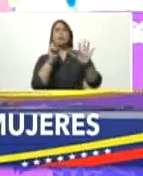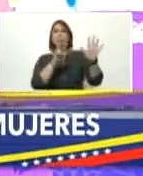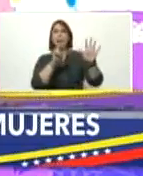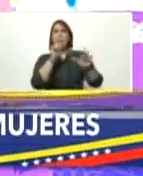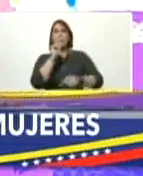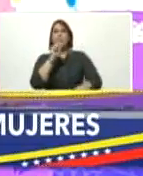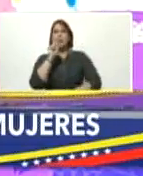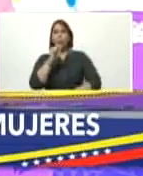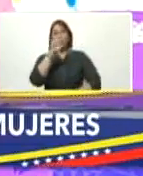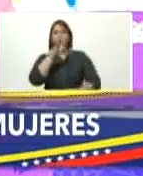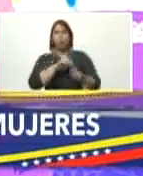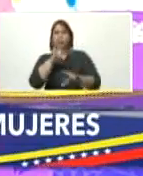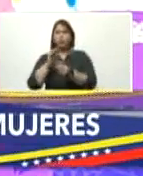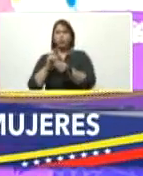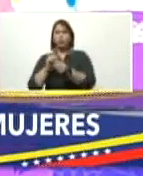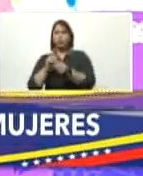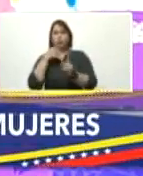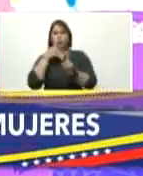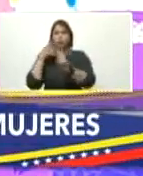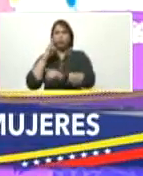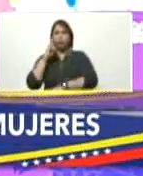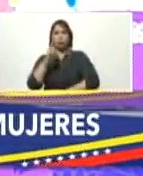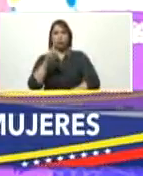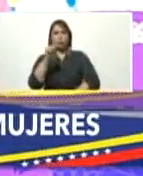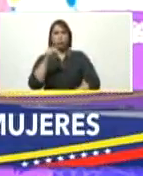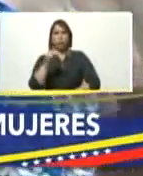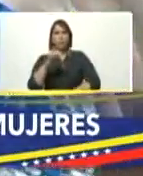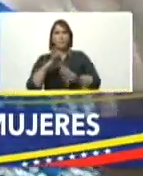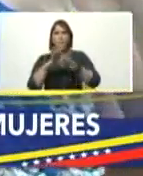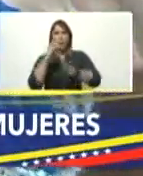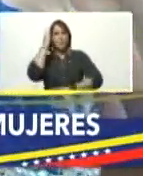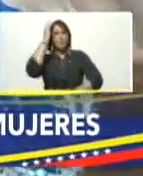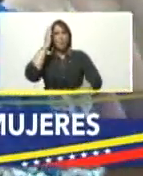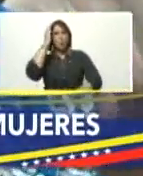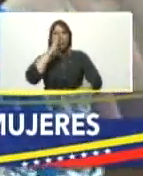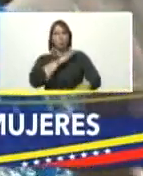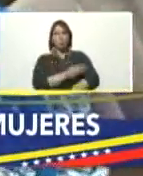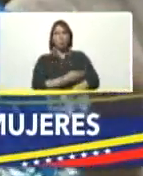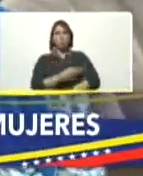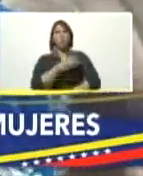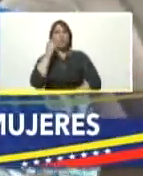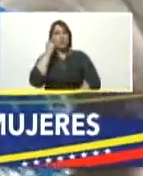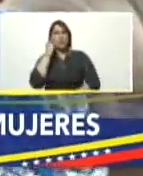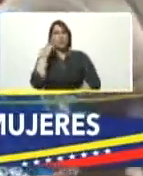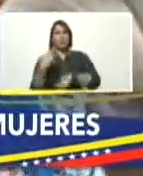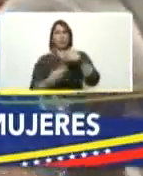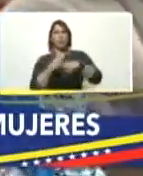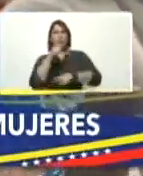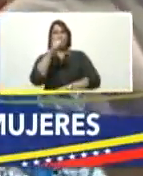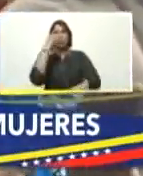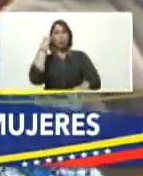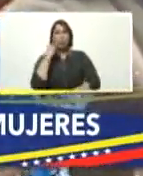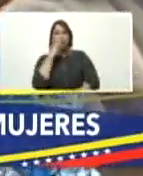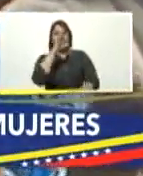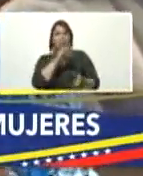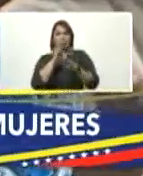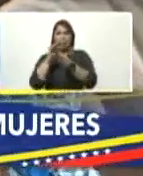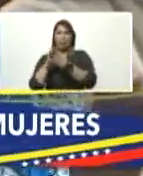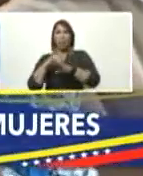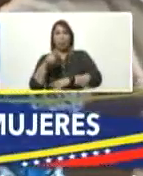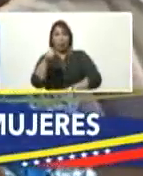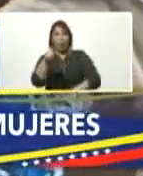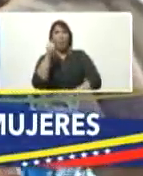resumir la doctrina, la visión y la concepción feminista de la revolución bolivariana. Porque ella se